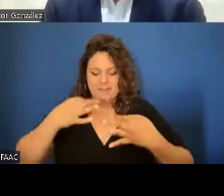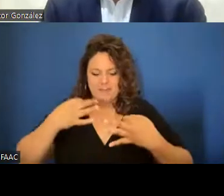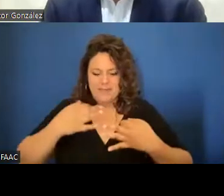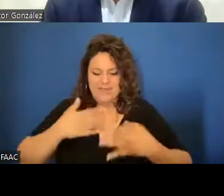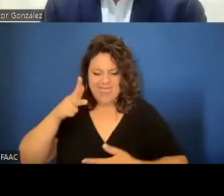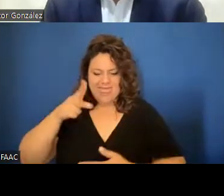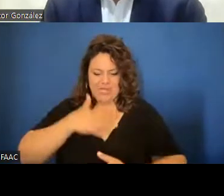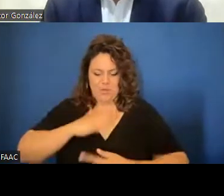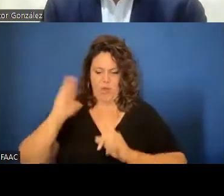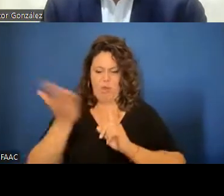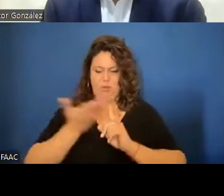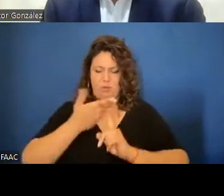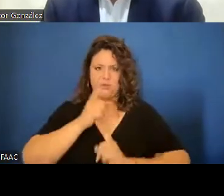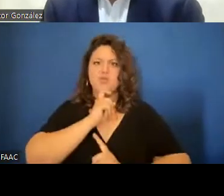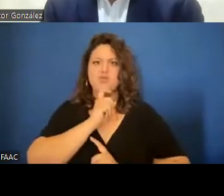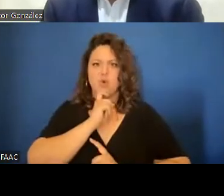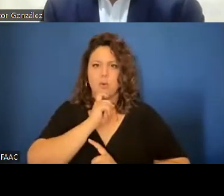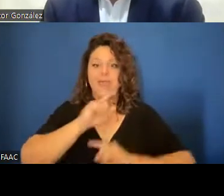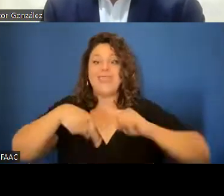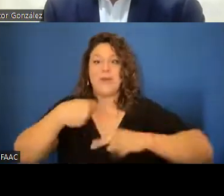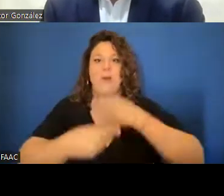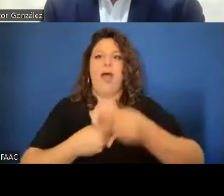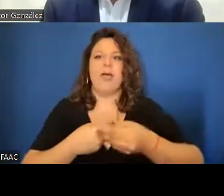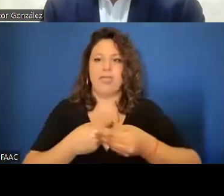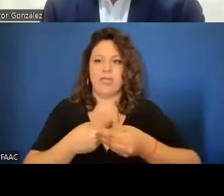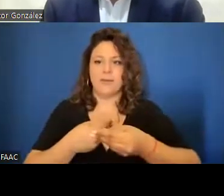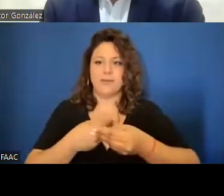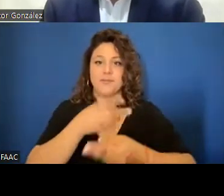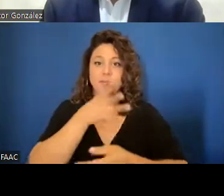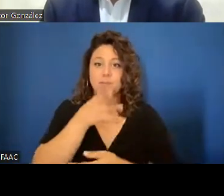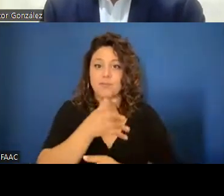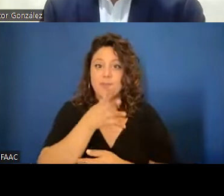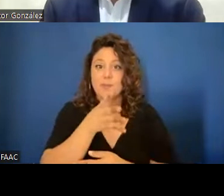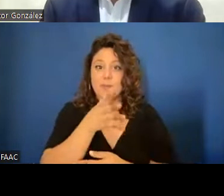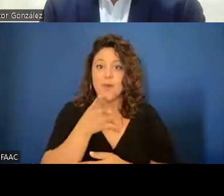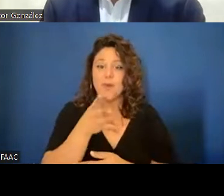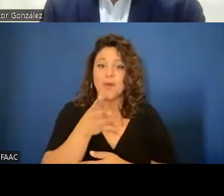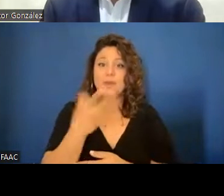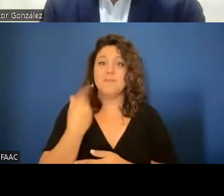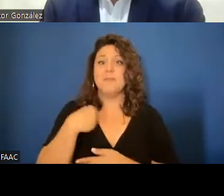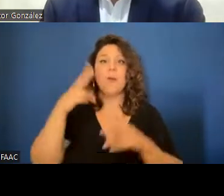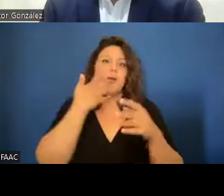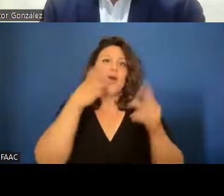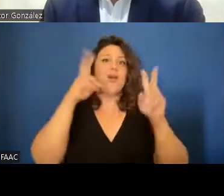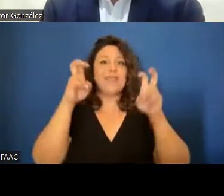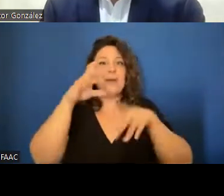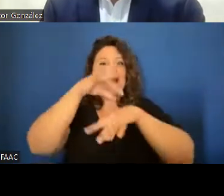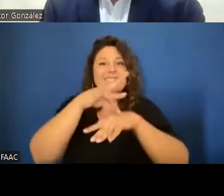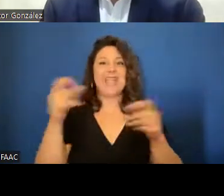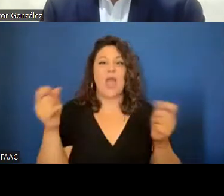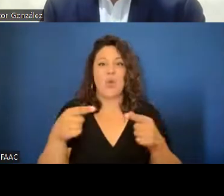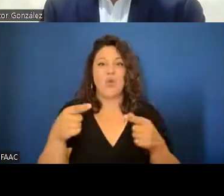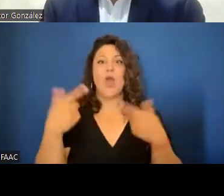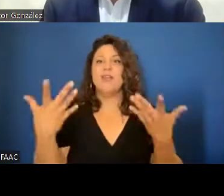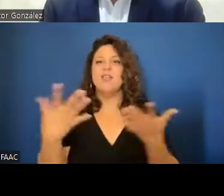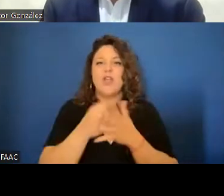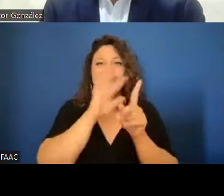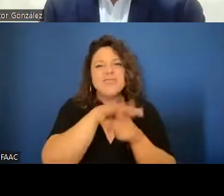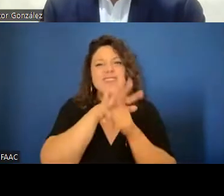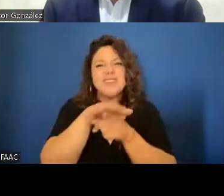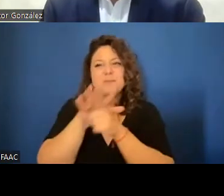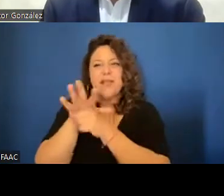para las personas que tienen algún tipo de discapacidad o de enfermedad crónica. Incluso imponen una serie de cláusulas, o imponen